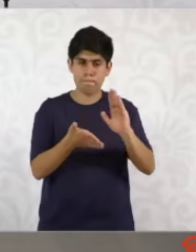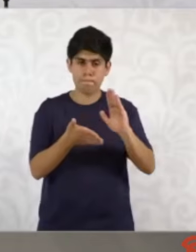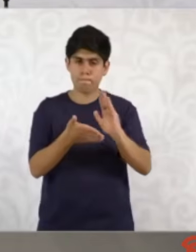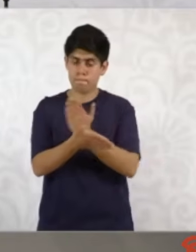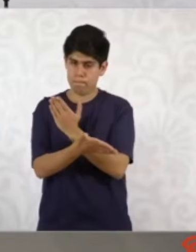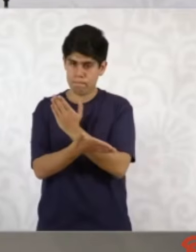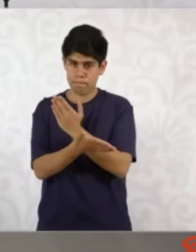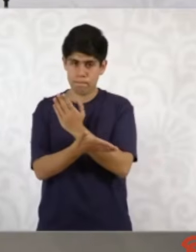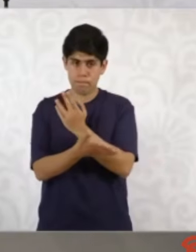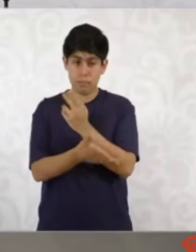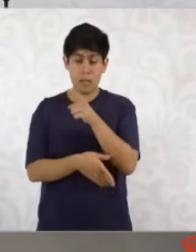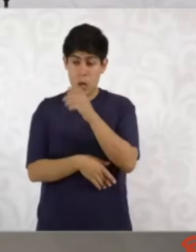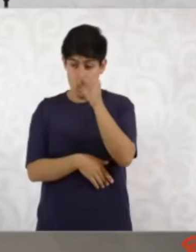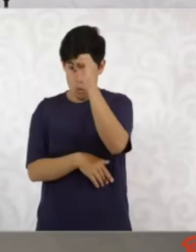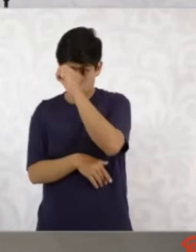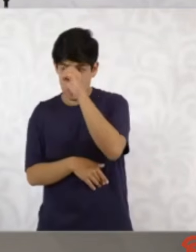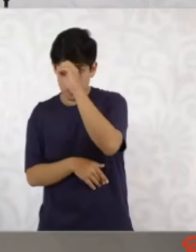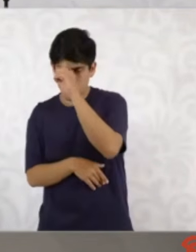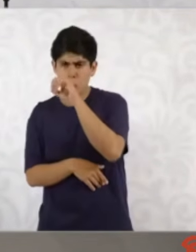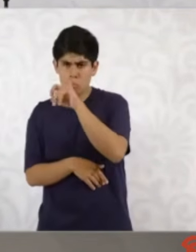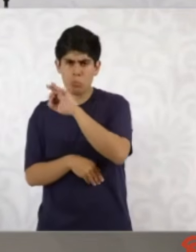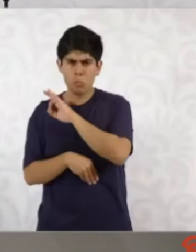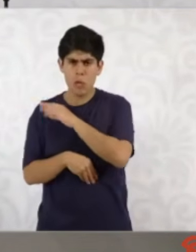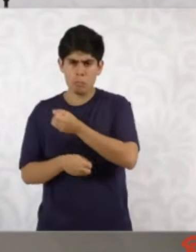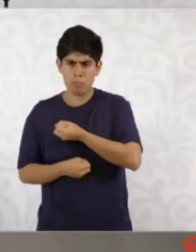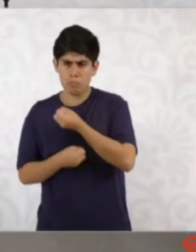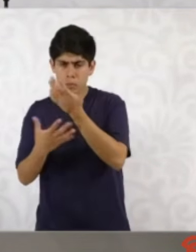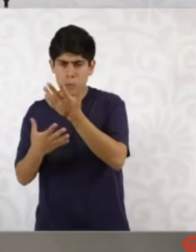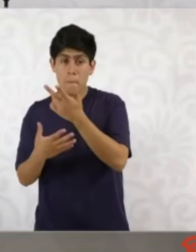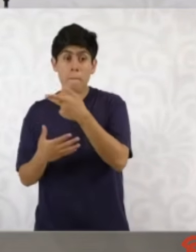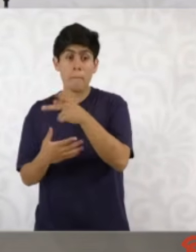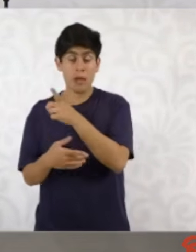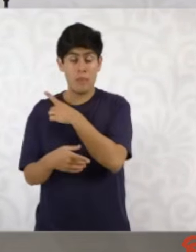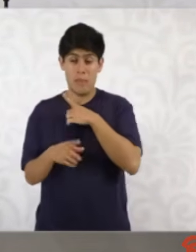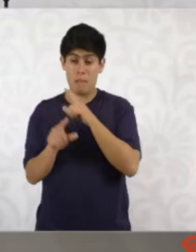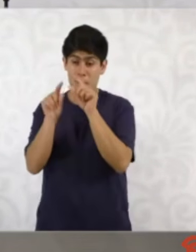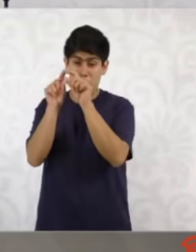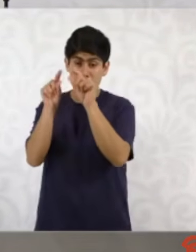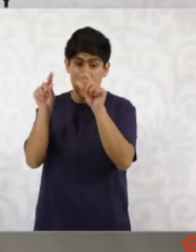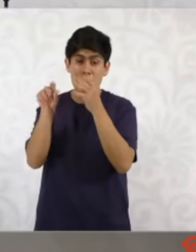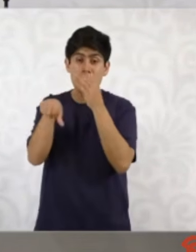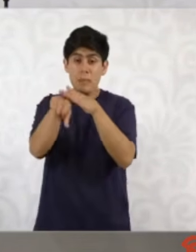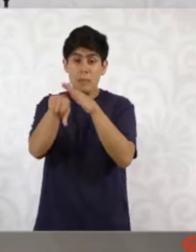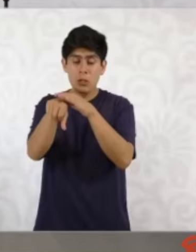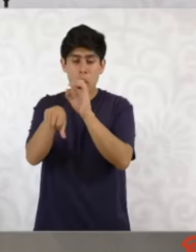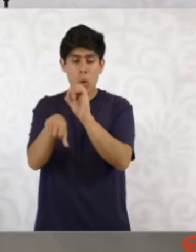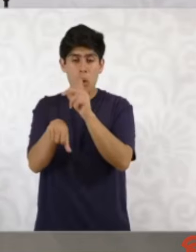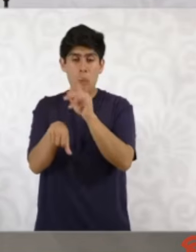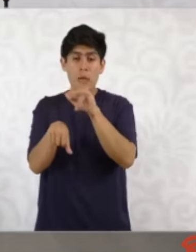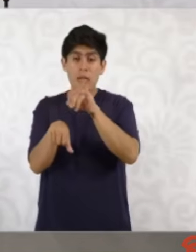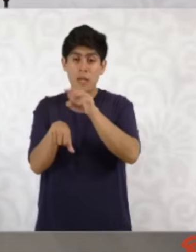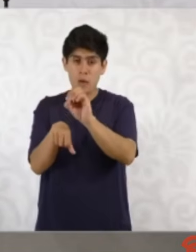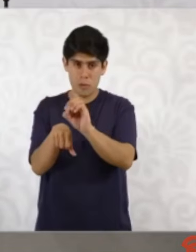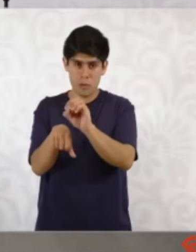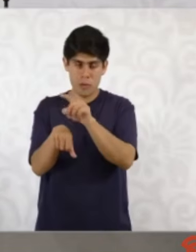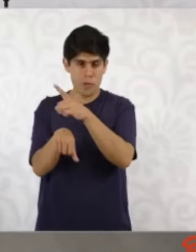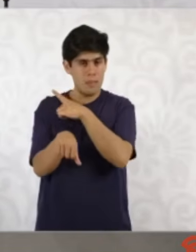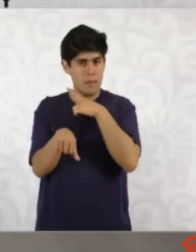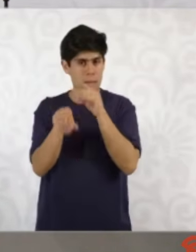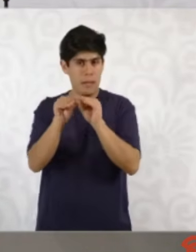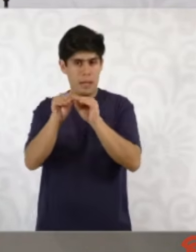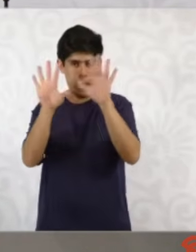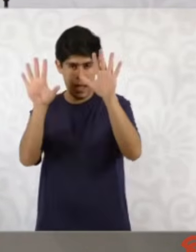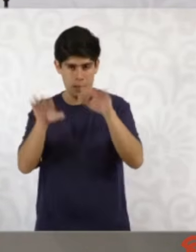estar claramente etiquetada como tal y ser precisa. Adelante. Vamos a